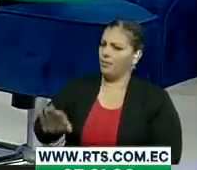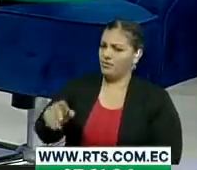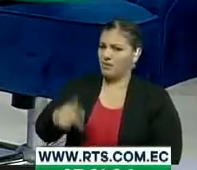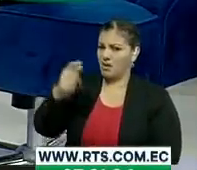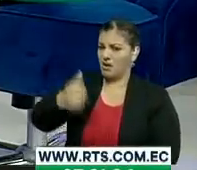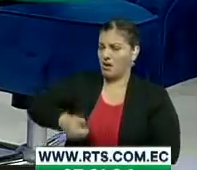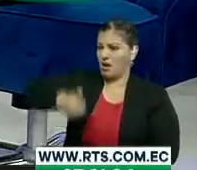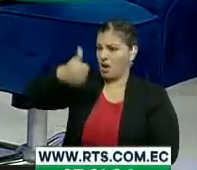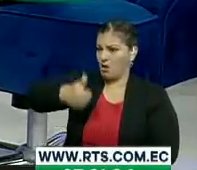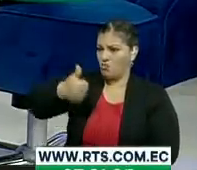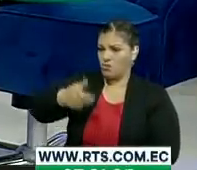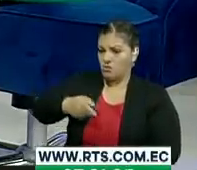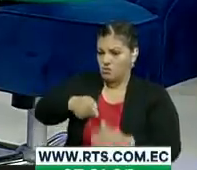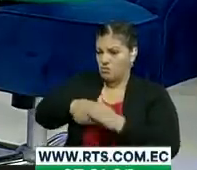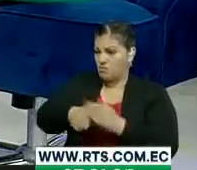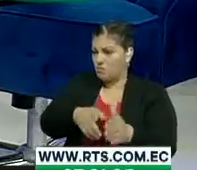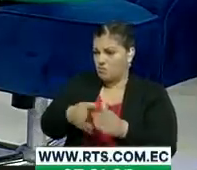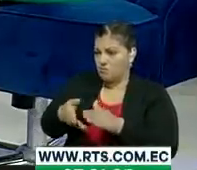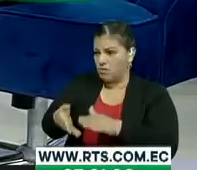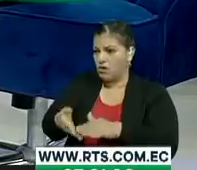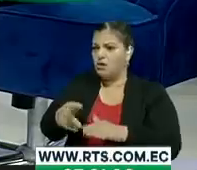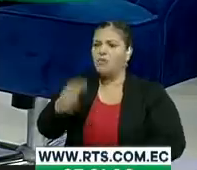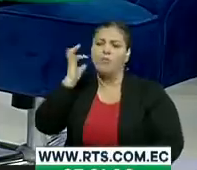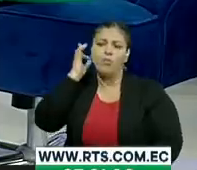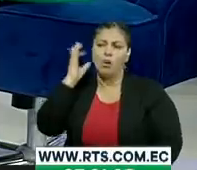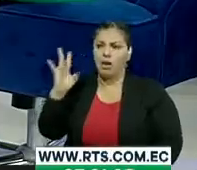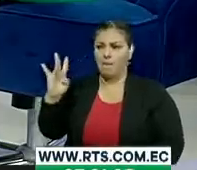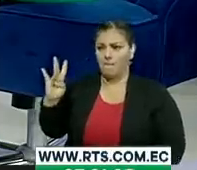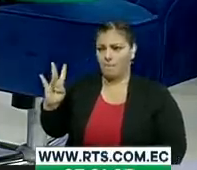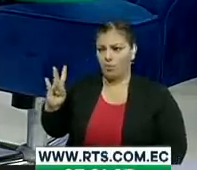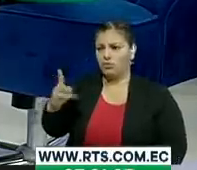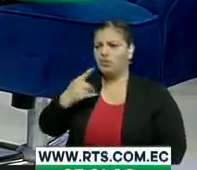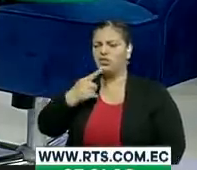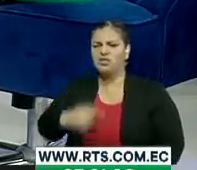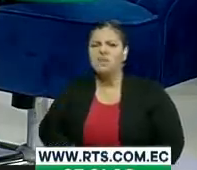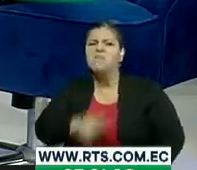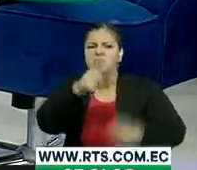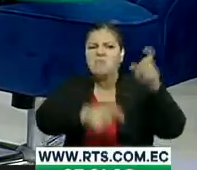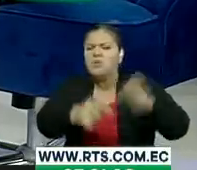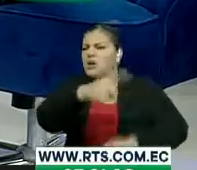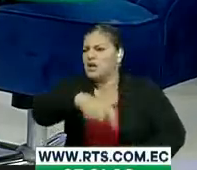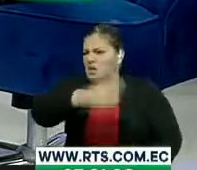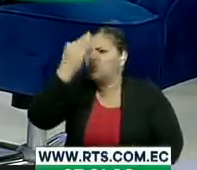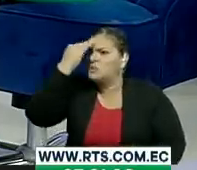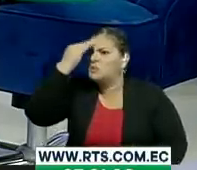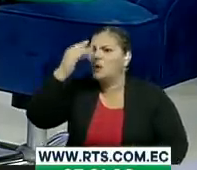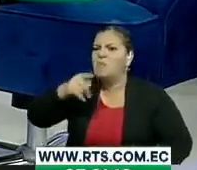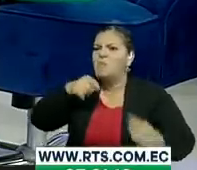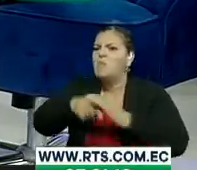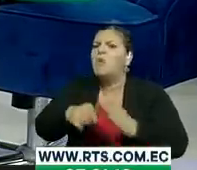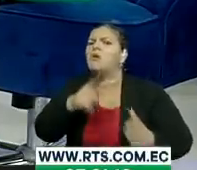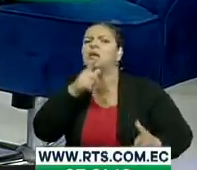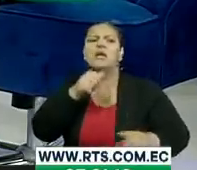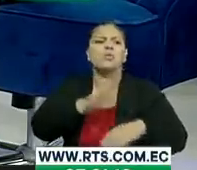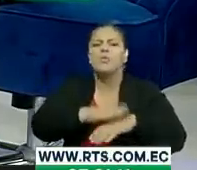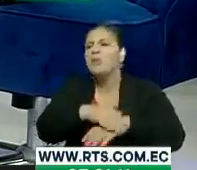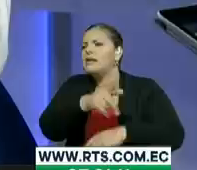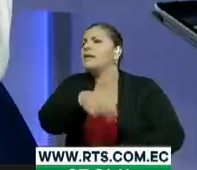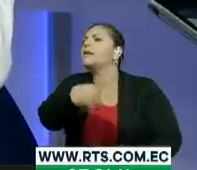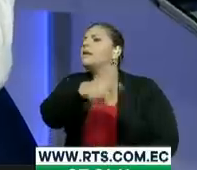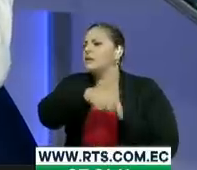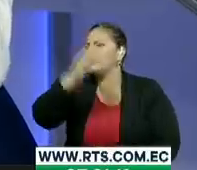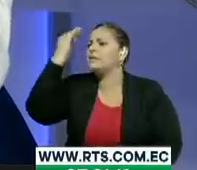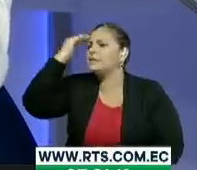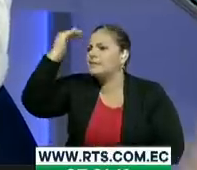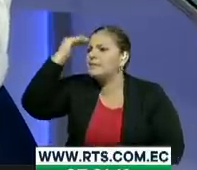general Gabela cuando dice que muchos tienen ahora amnesia selectiva. Desgraciadamente ese es el país, pero eso es lo que no hay